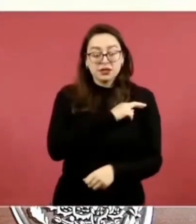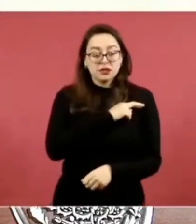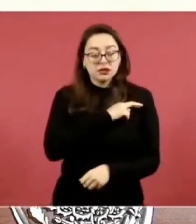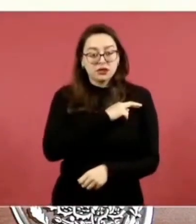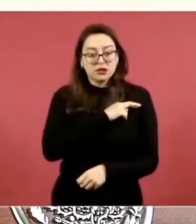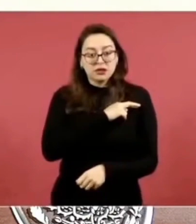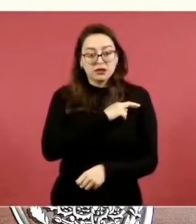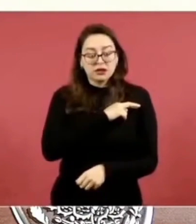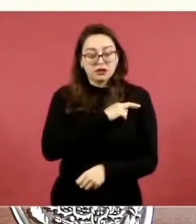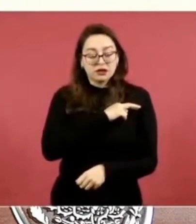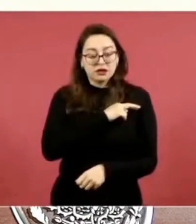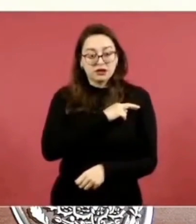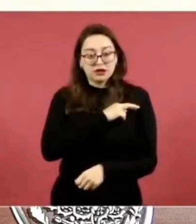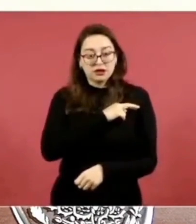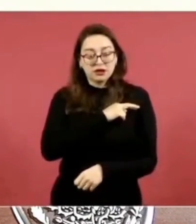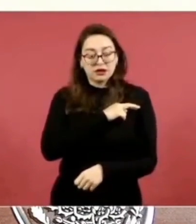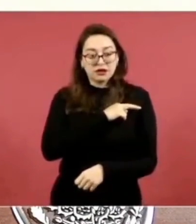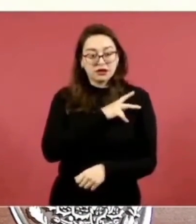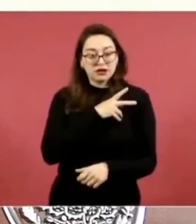Y como